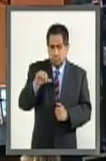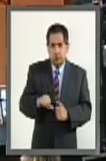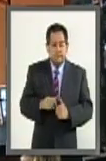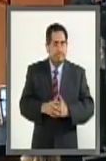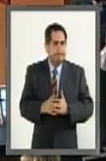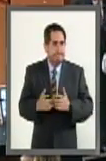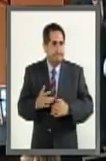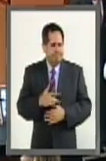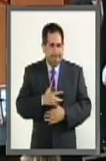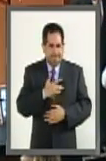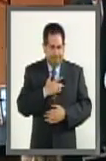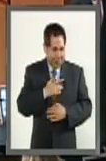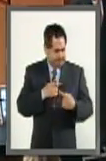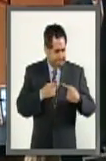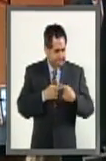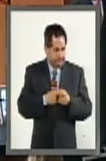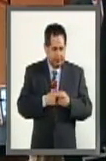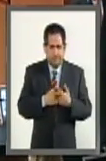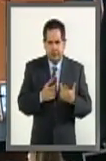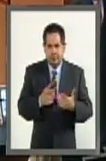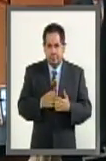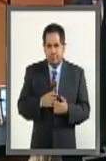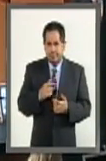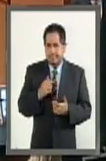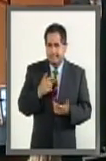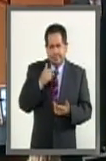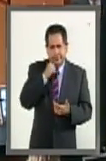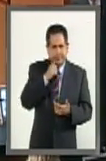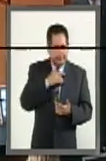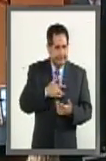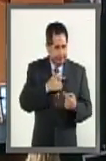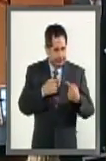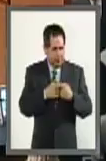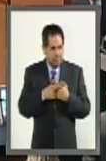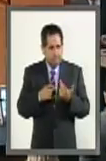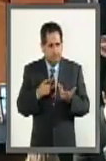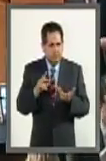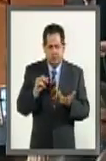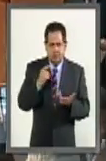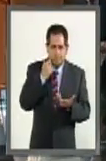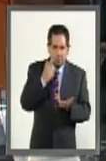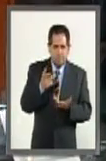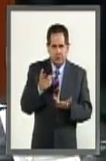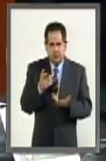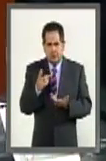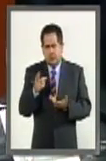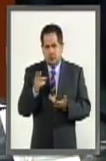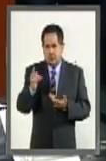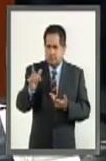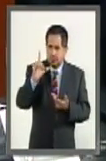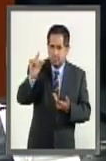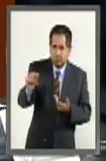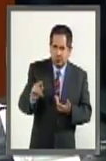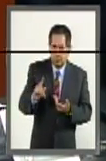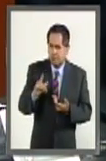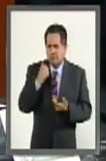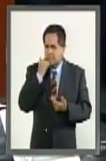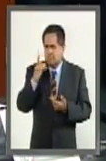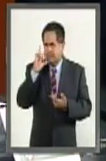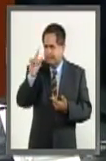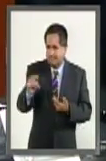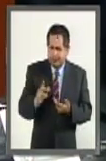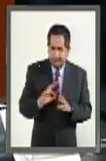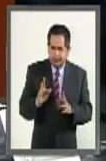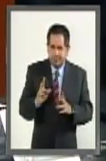tenemos sentimientos encontrados. Por supuesto, no quisiéramos que te vayas, no queremos que te vayas del Senado de